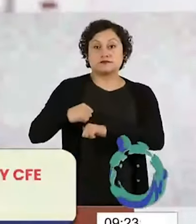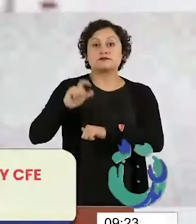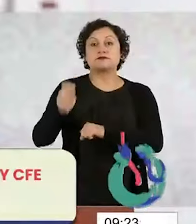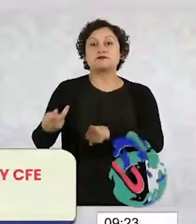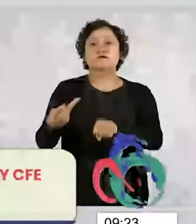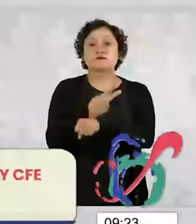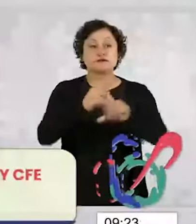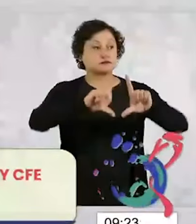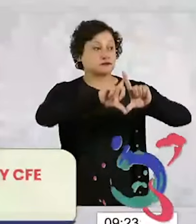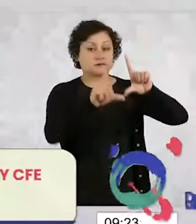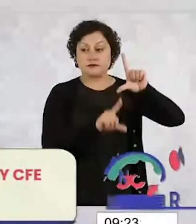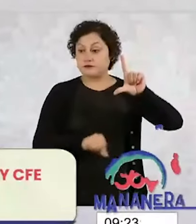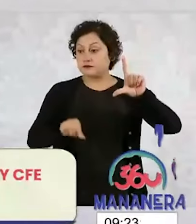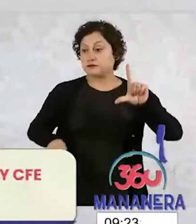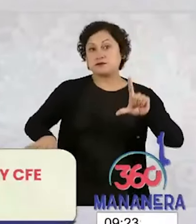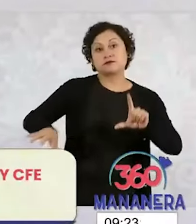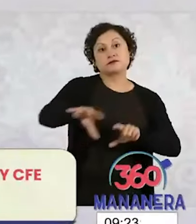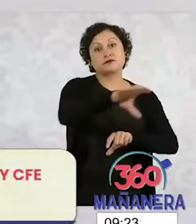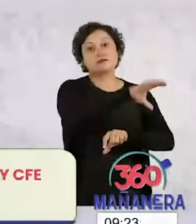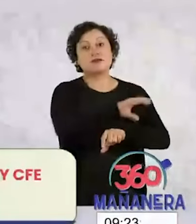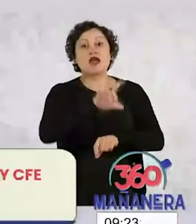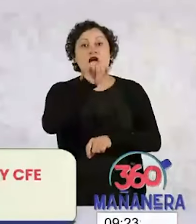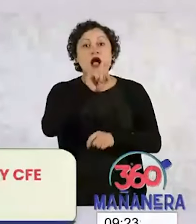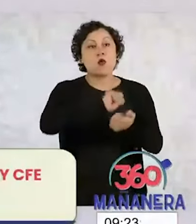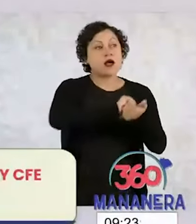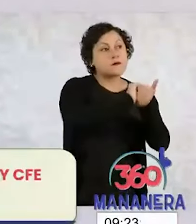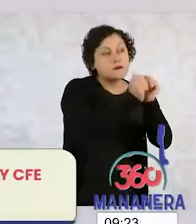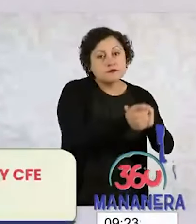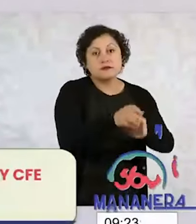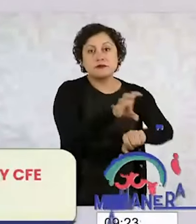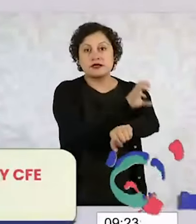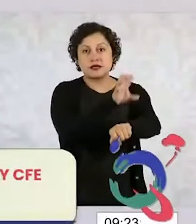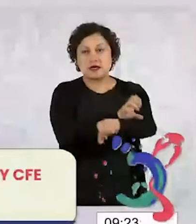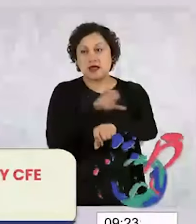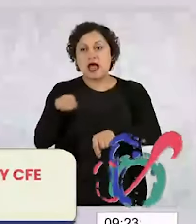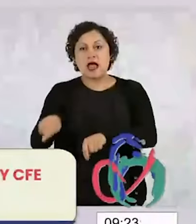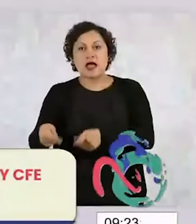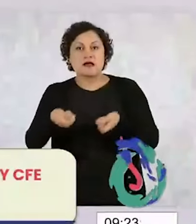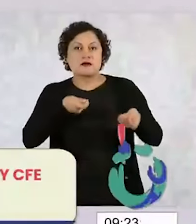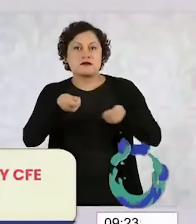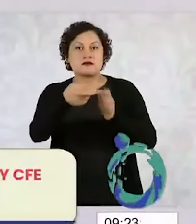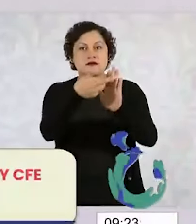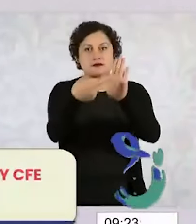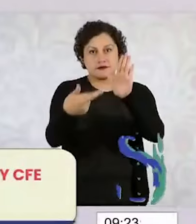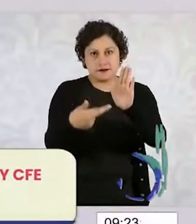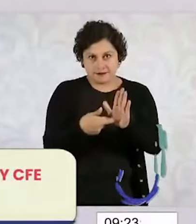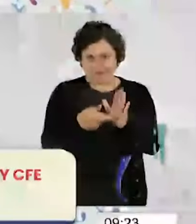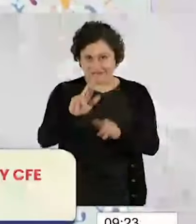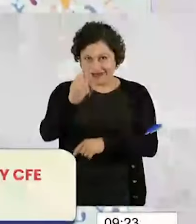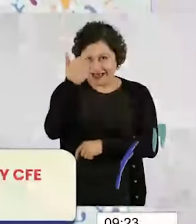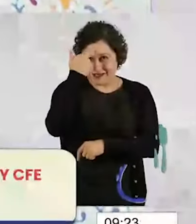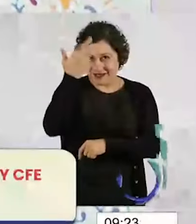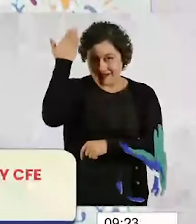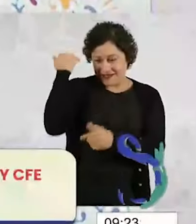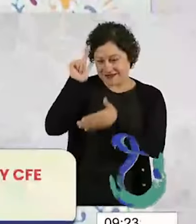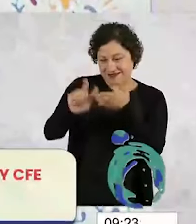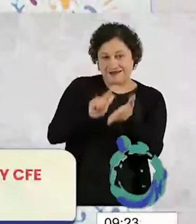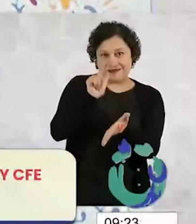plantas que están generando entonces ahí si recuerdan se le dio preponderancia a las plantas